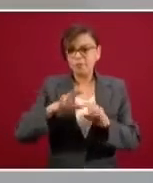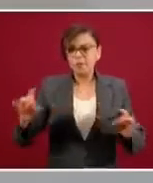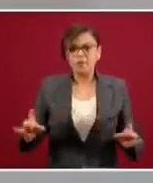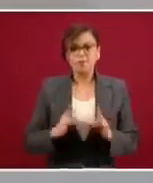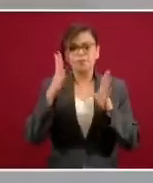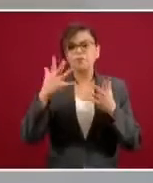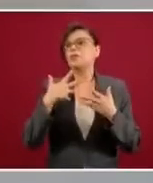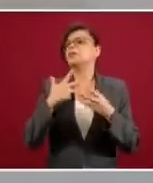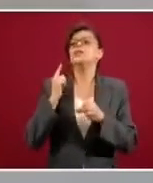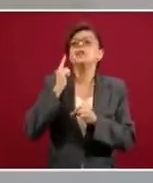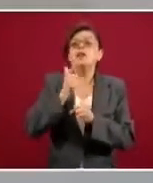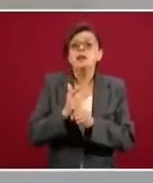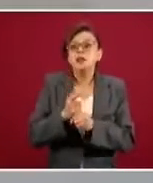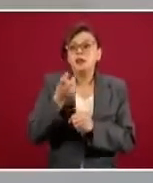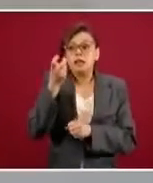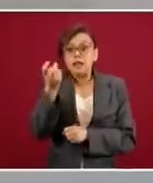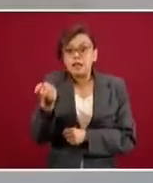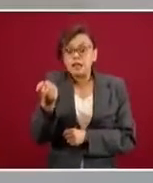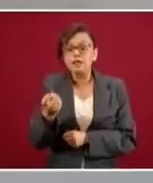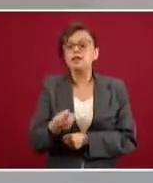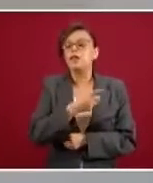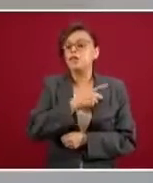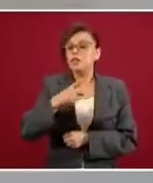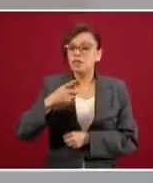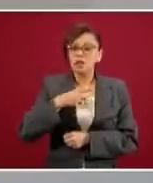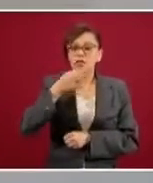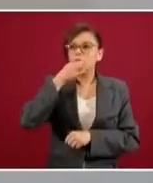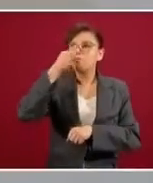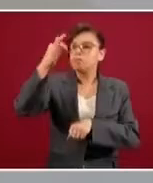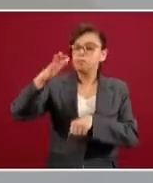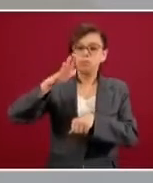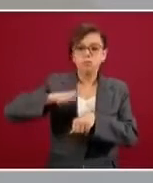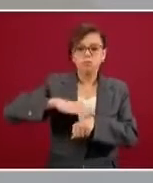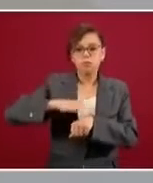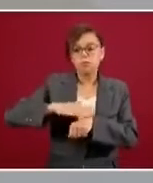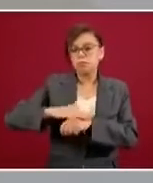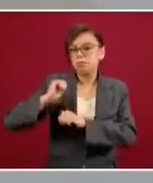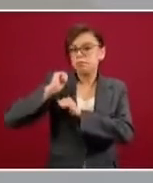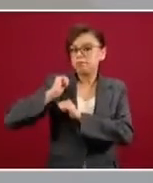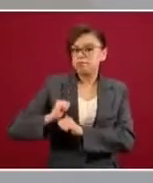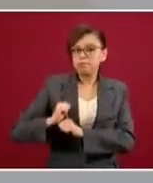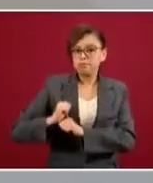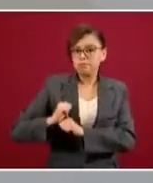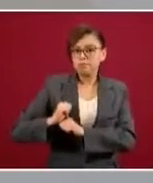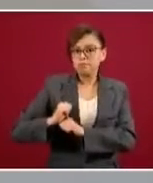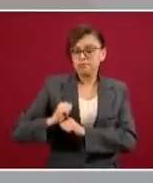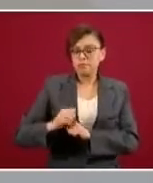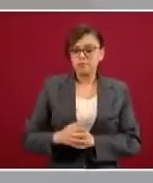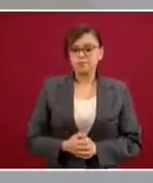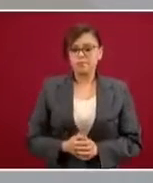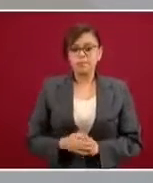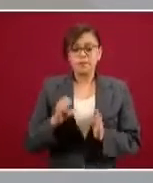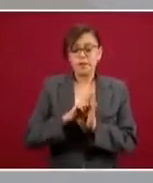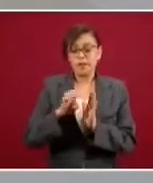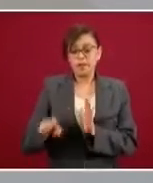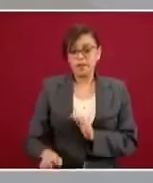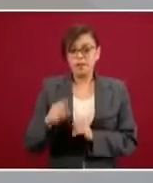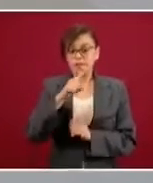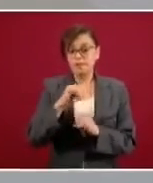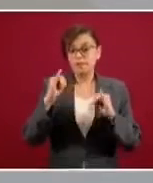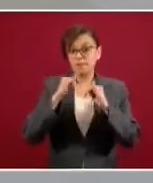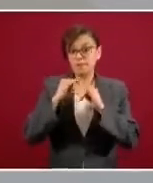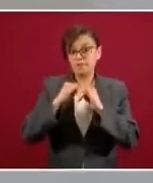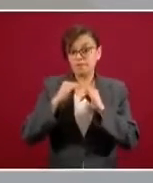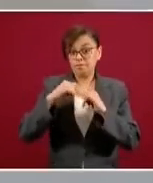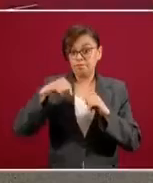esta, no duden en alertarlo a las autoridades correspondientes. Por ejemplo, si se trata de una institución